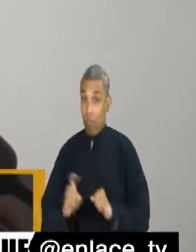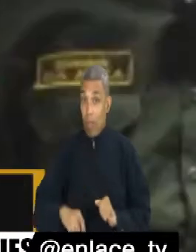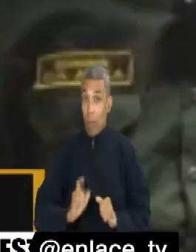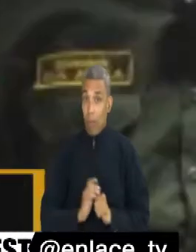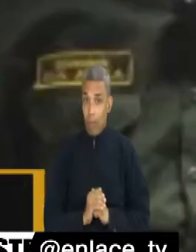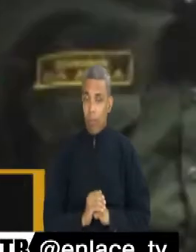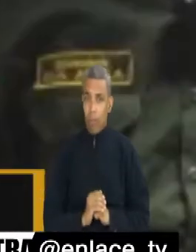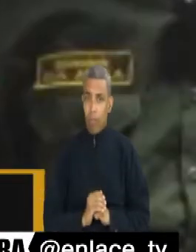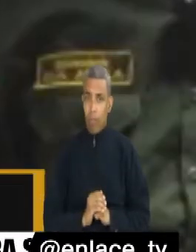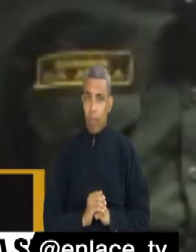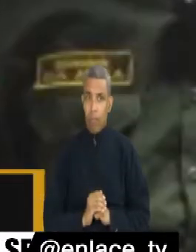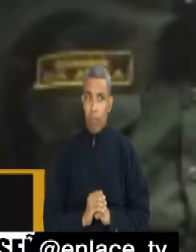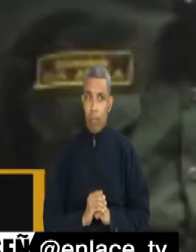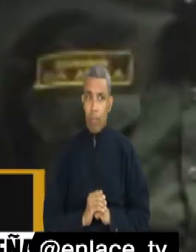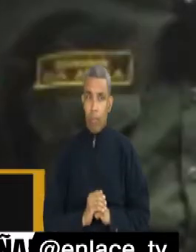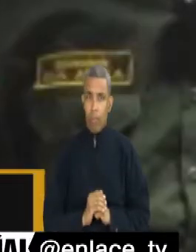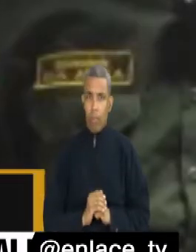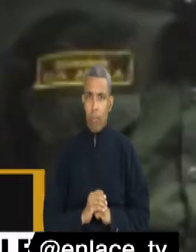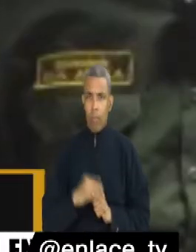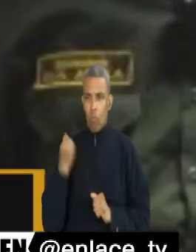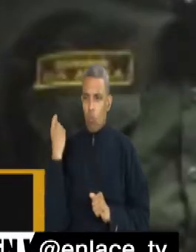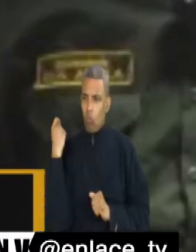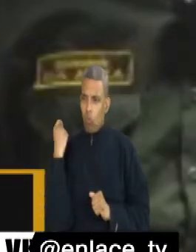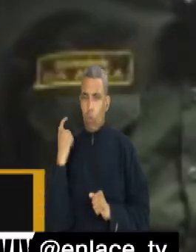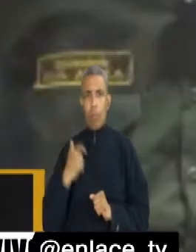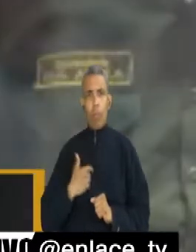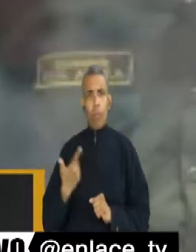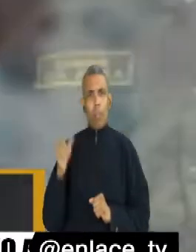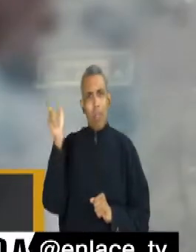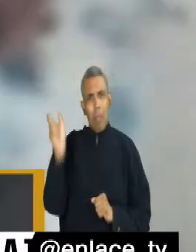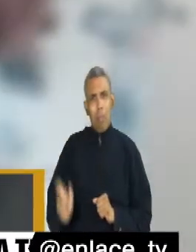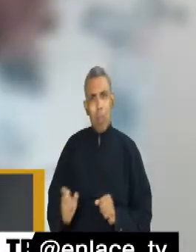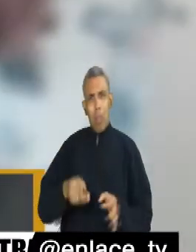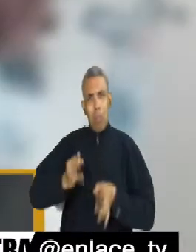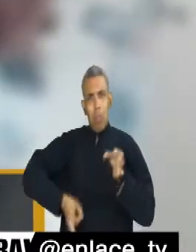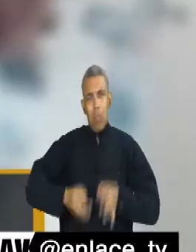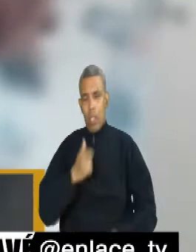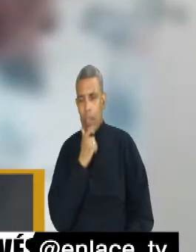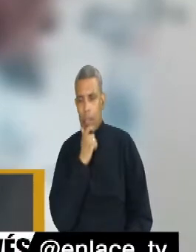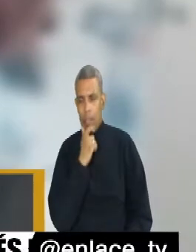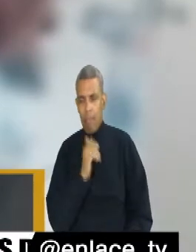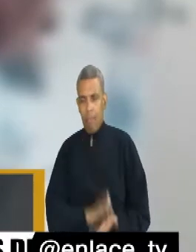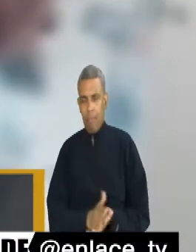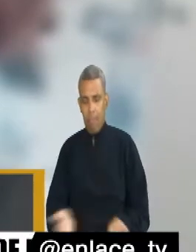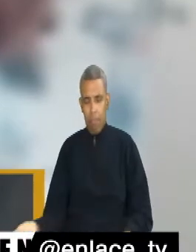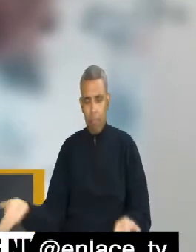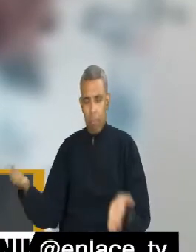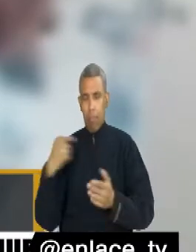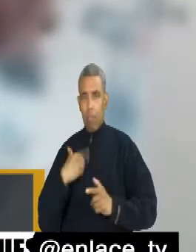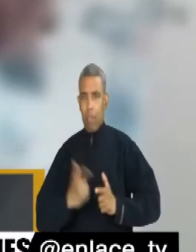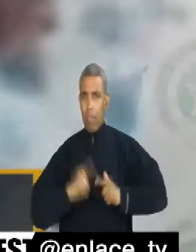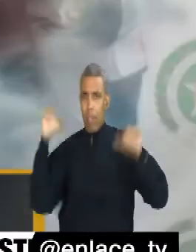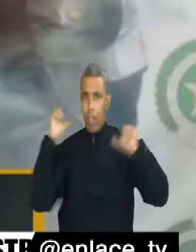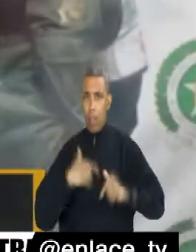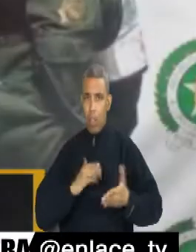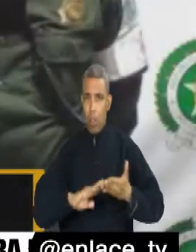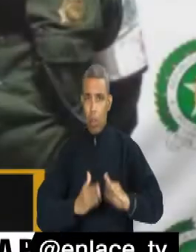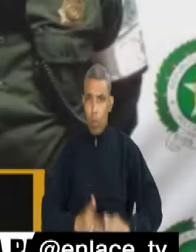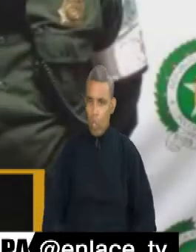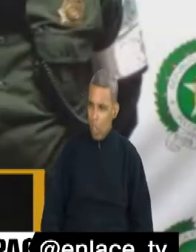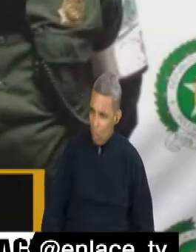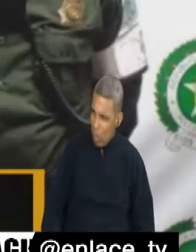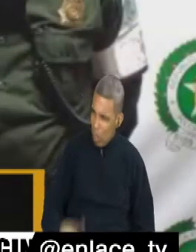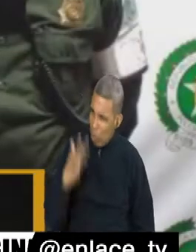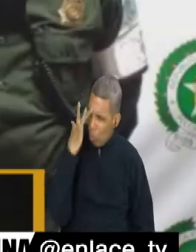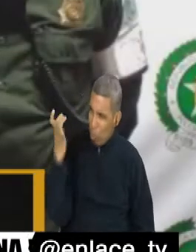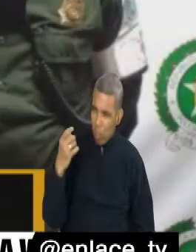delito. En las últimas horas se conoció que un juez le otorgó la libertad a esta persona que mató de manera brutal al perro, situación que generó indignación en